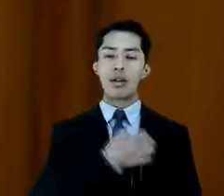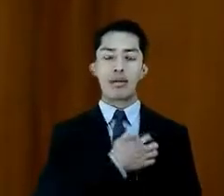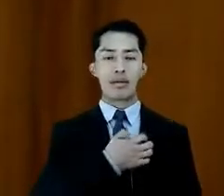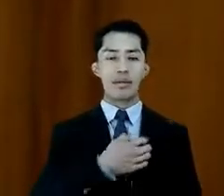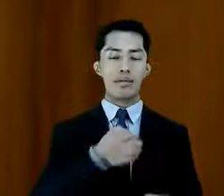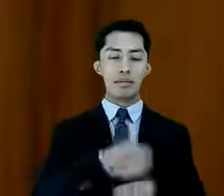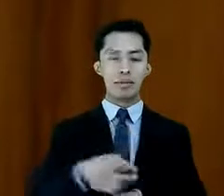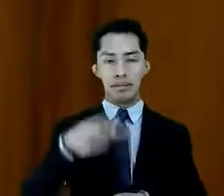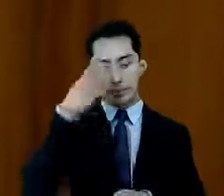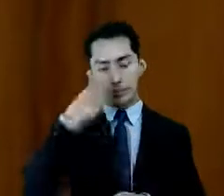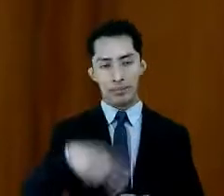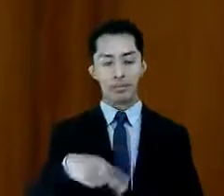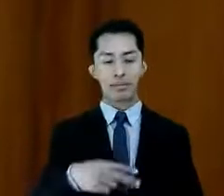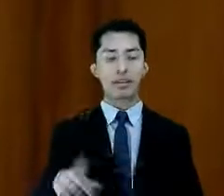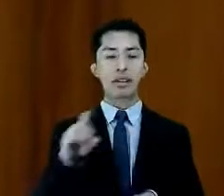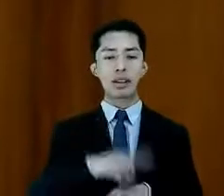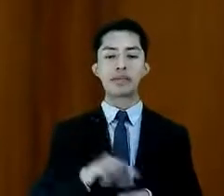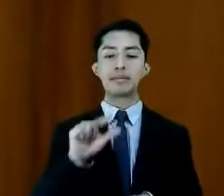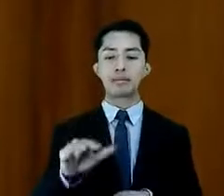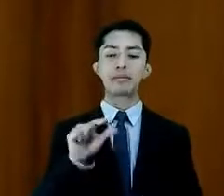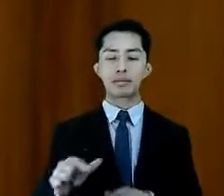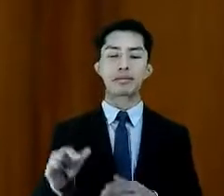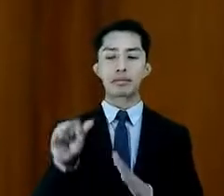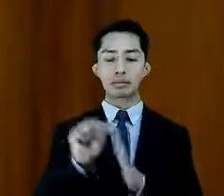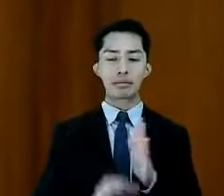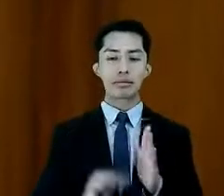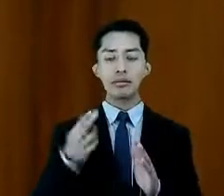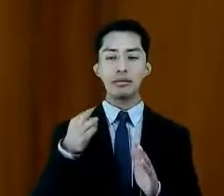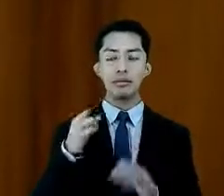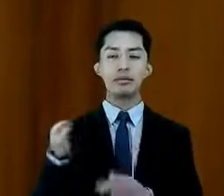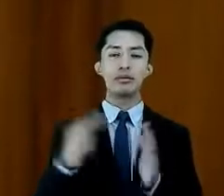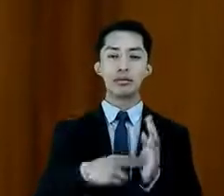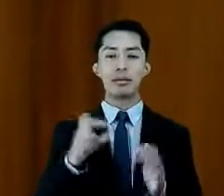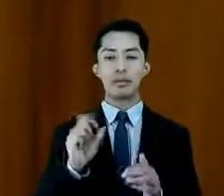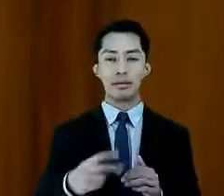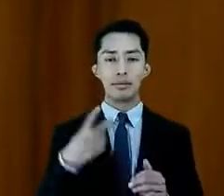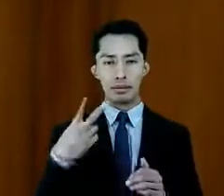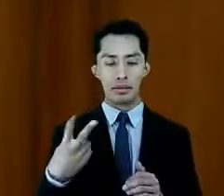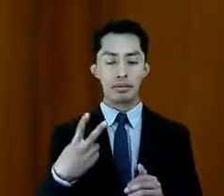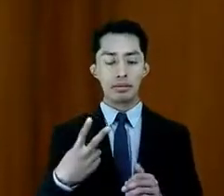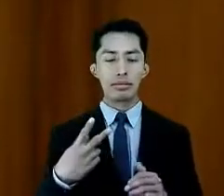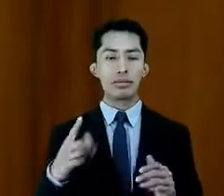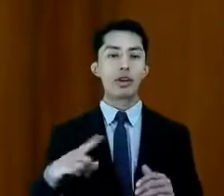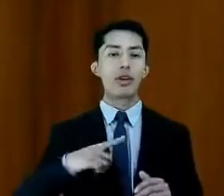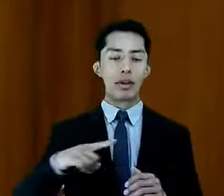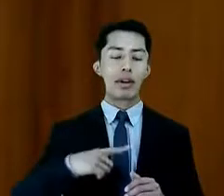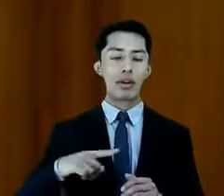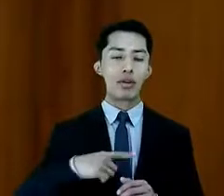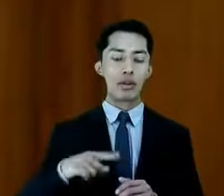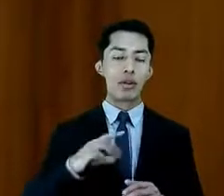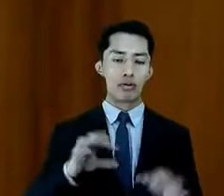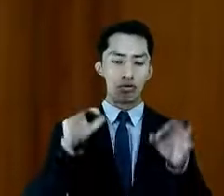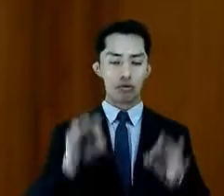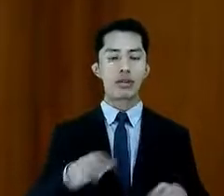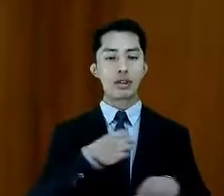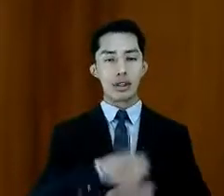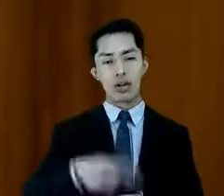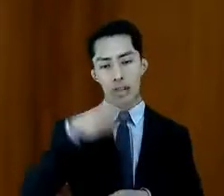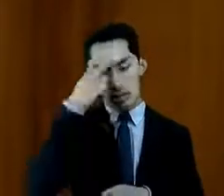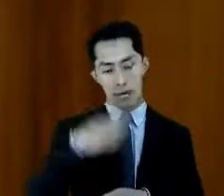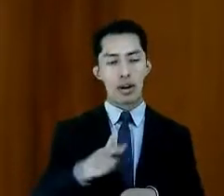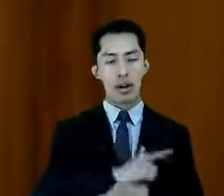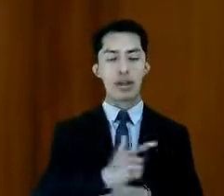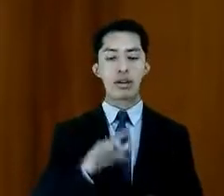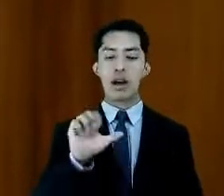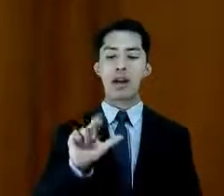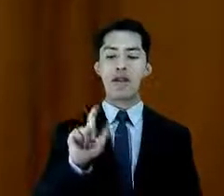del Estado de México, a los 17 días del mes de noviembre del 2022, el gobernador constitucional del Estado de México,